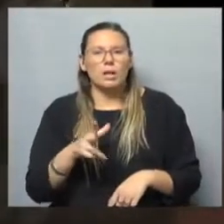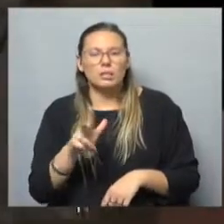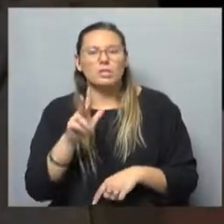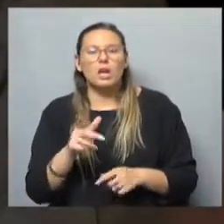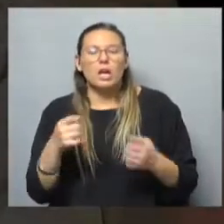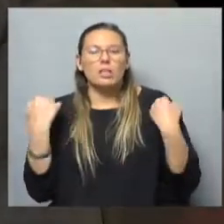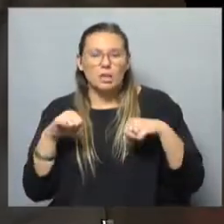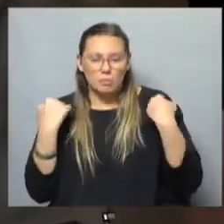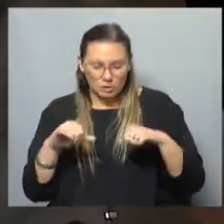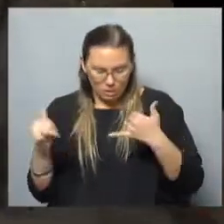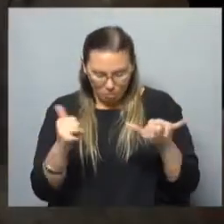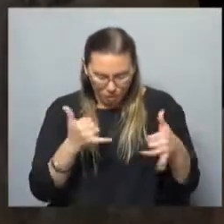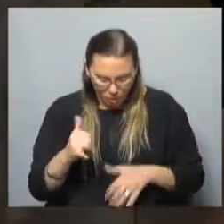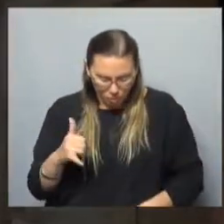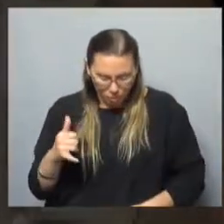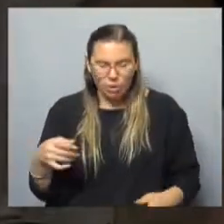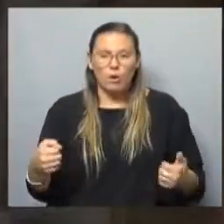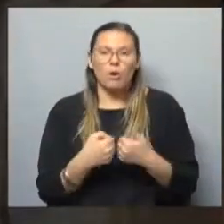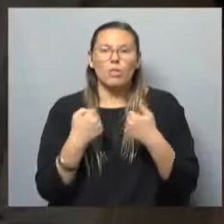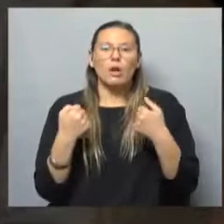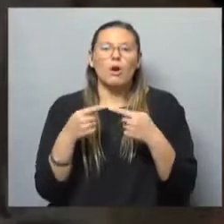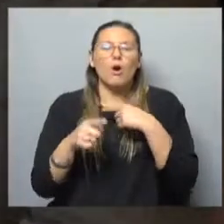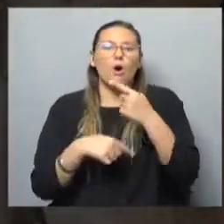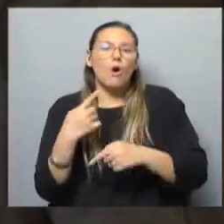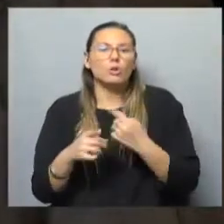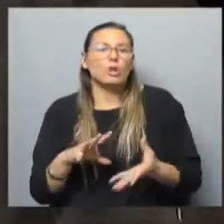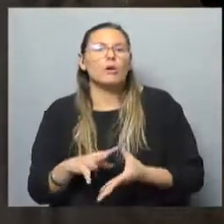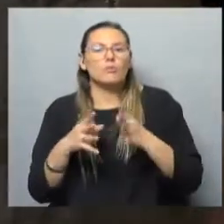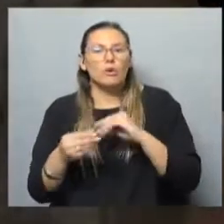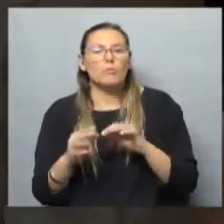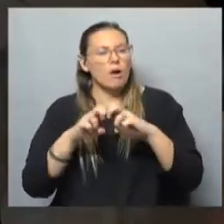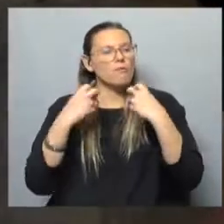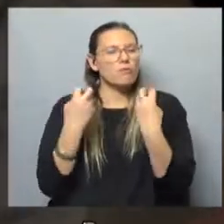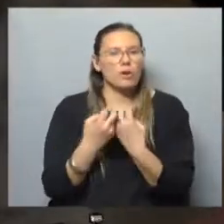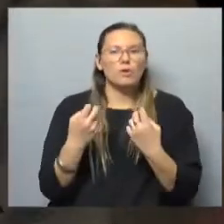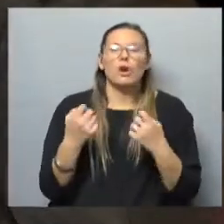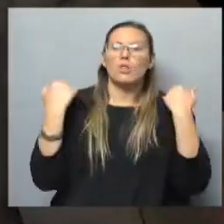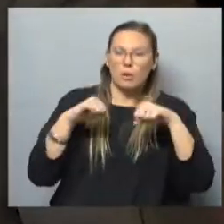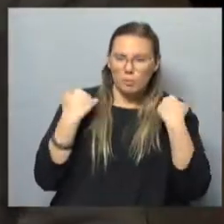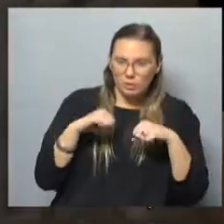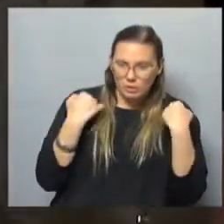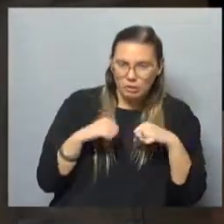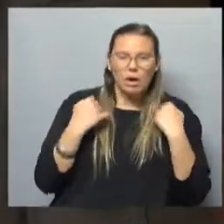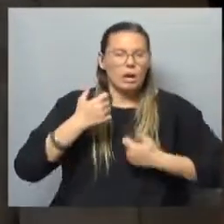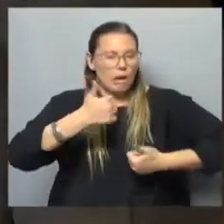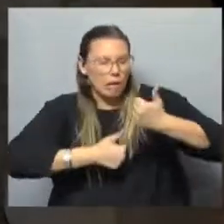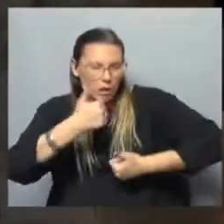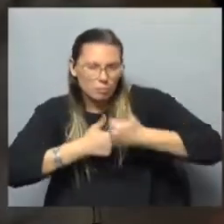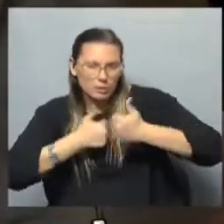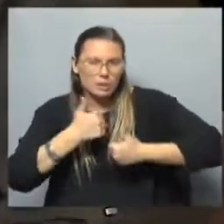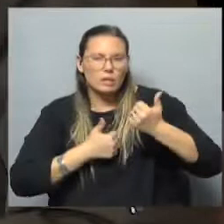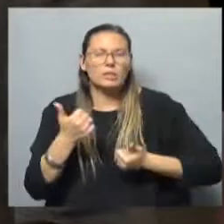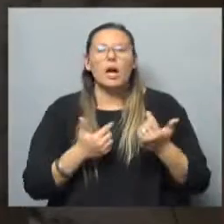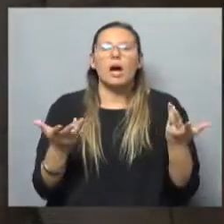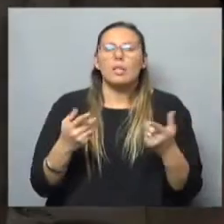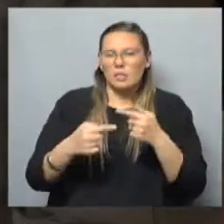Después hicimos un foro de juegos que se llamaba Imprevisto, que era esto, otro formato que es foro. Impro deportiva, impro de competencia, impro de no sé qué. Ahora un long